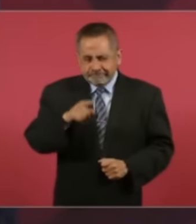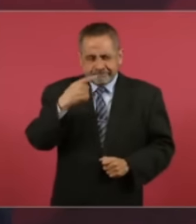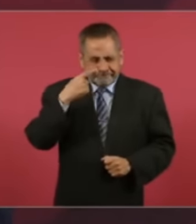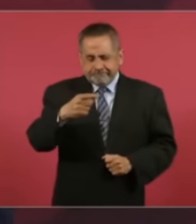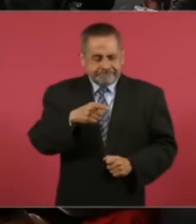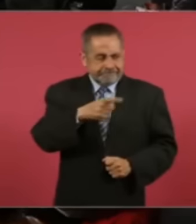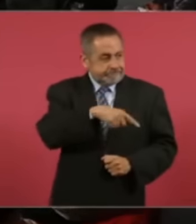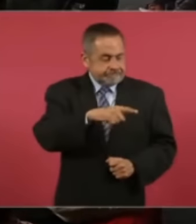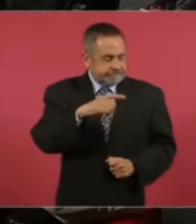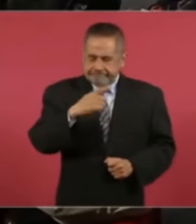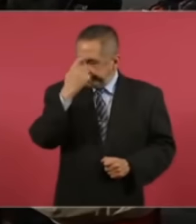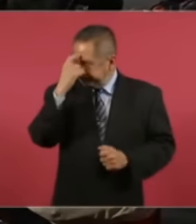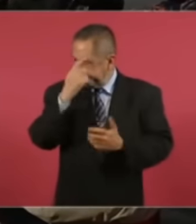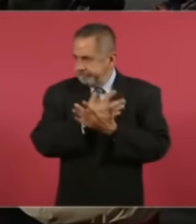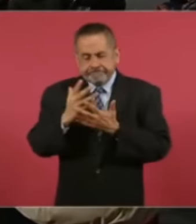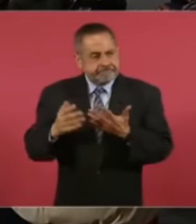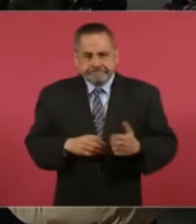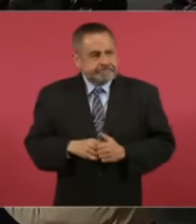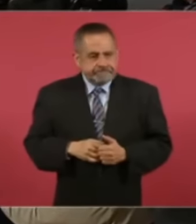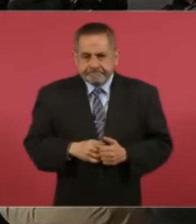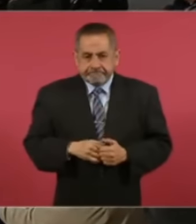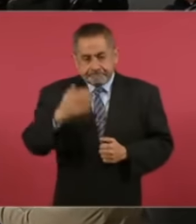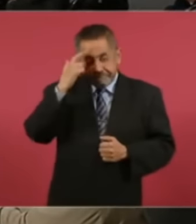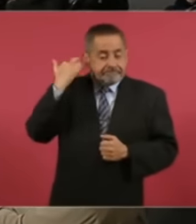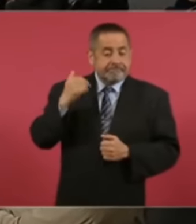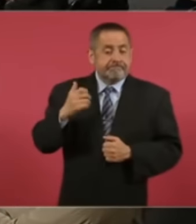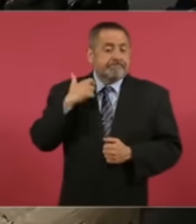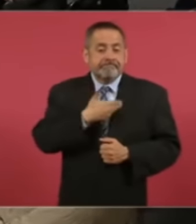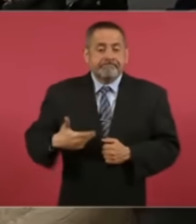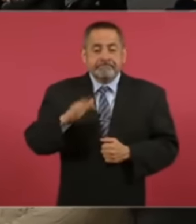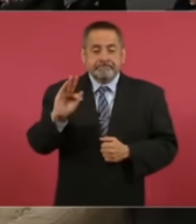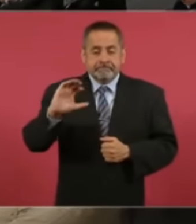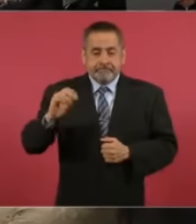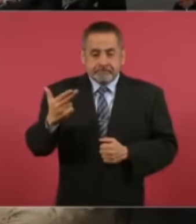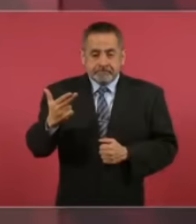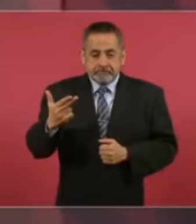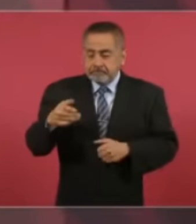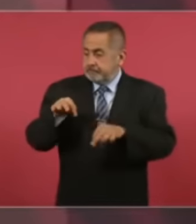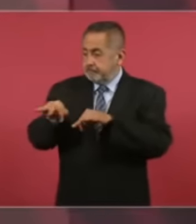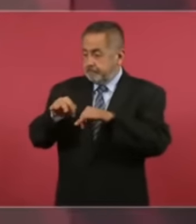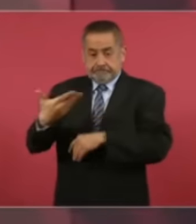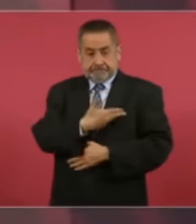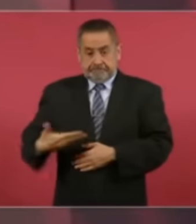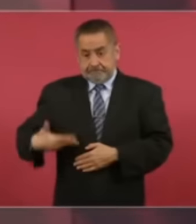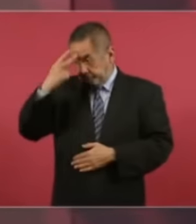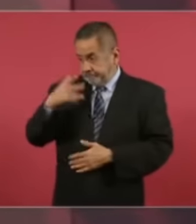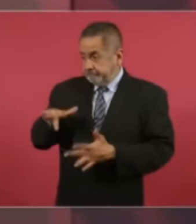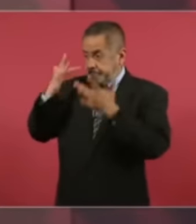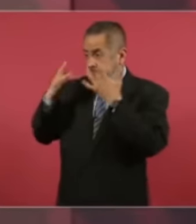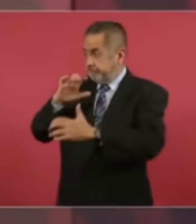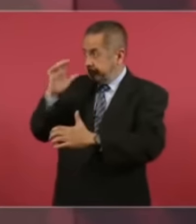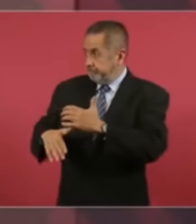extremo, al colmo, de que Felipe Calderón termina como presidente y se va a trabajar